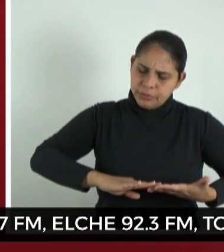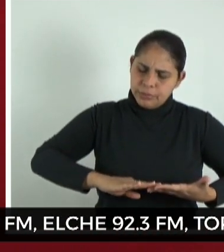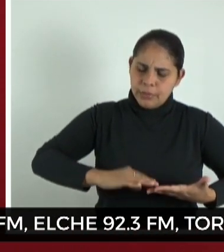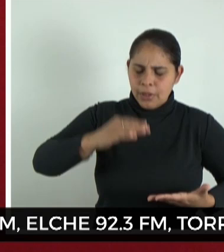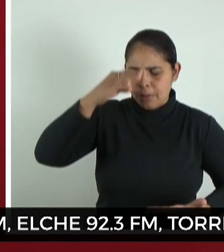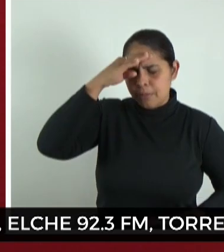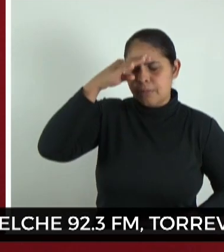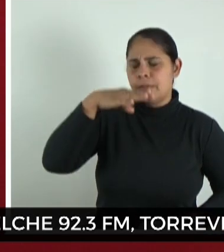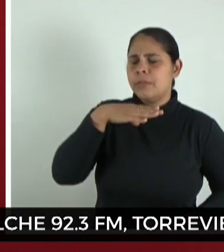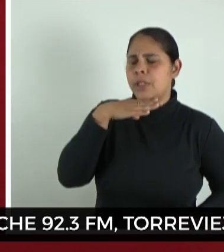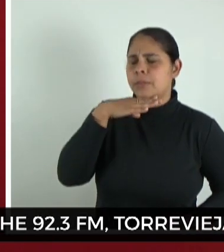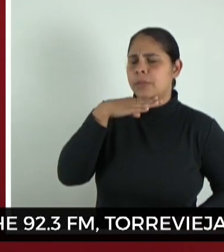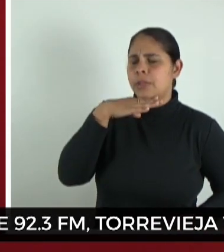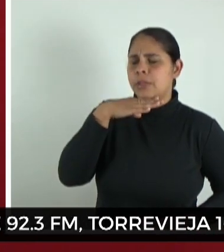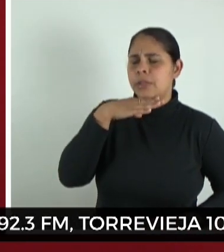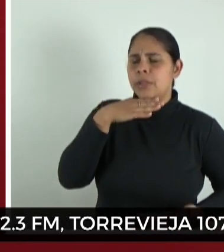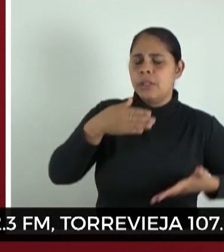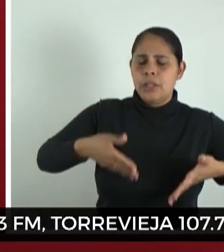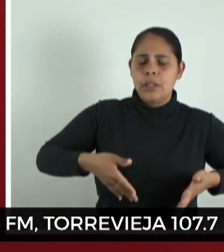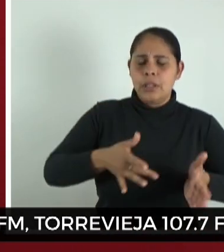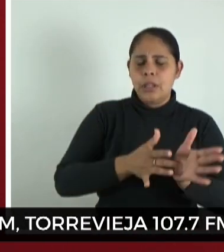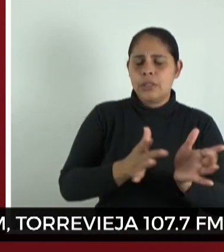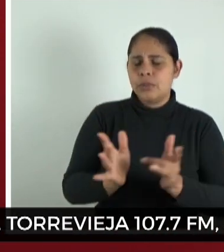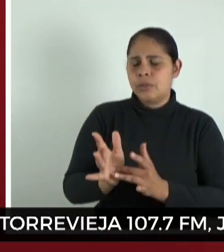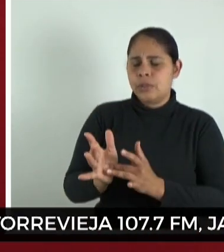Padre de Jesucristo,